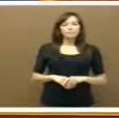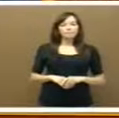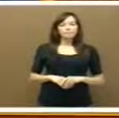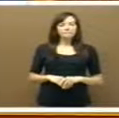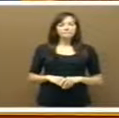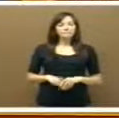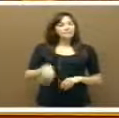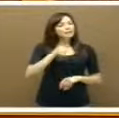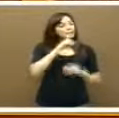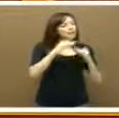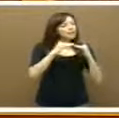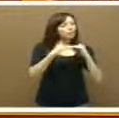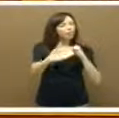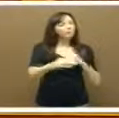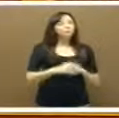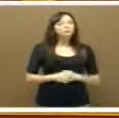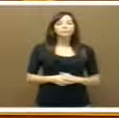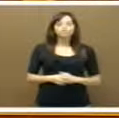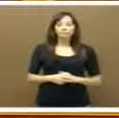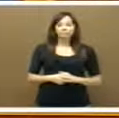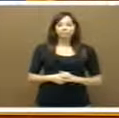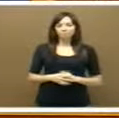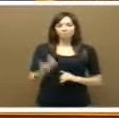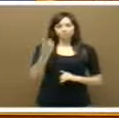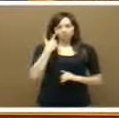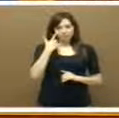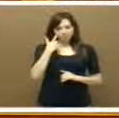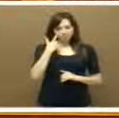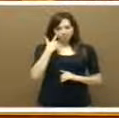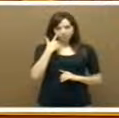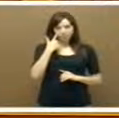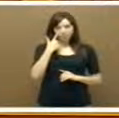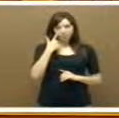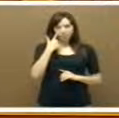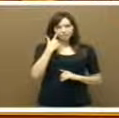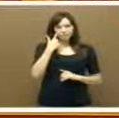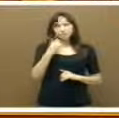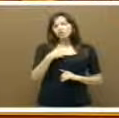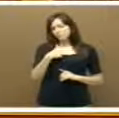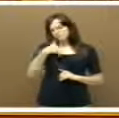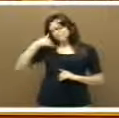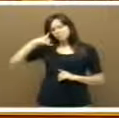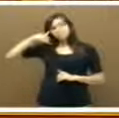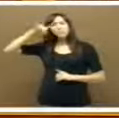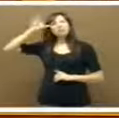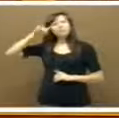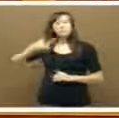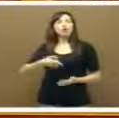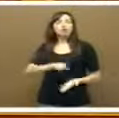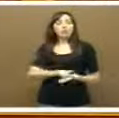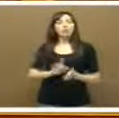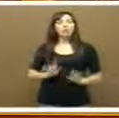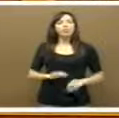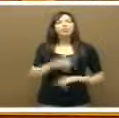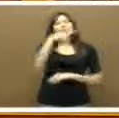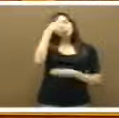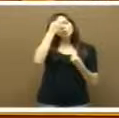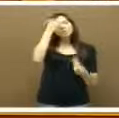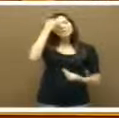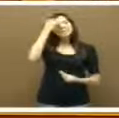Silencio, señorías. Y mire, otra vez me la juego, ya que usted se cree que aquí